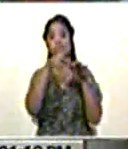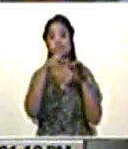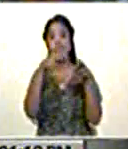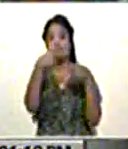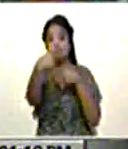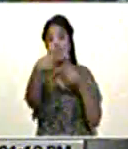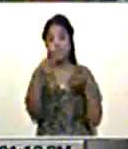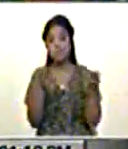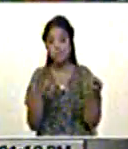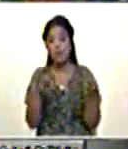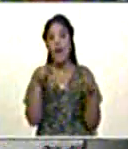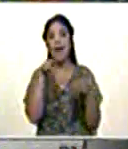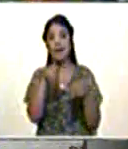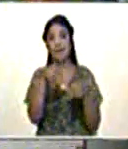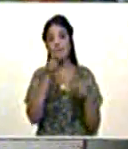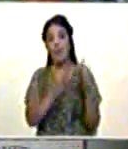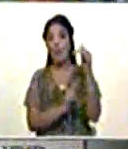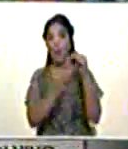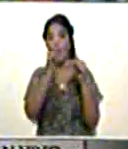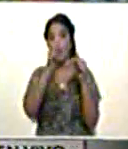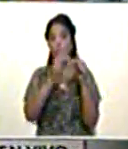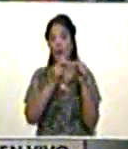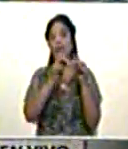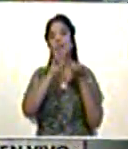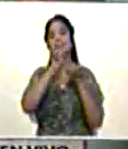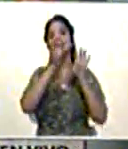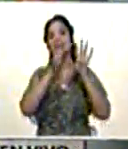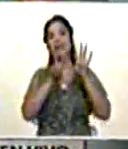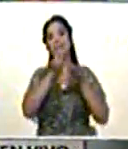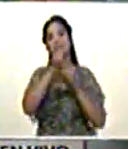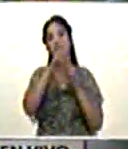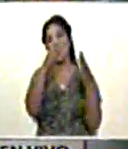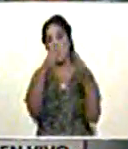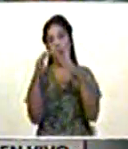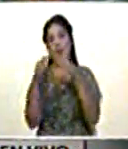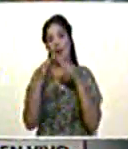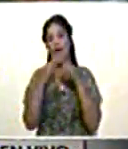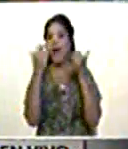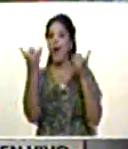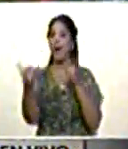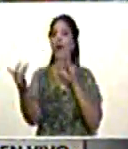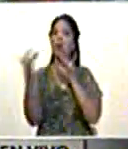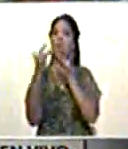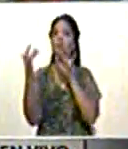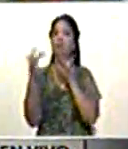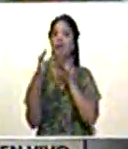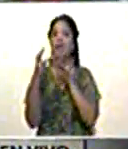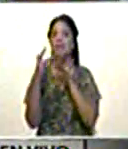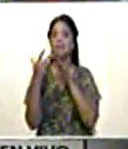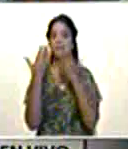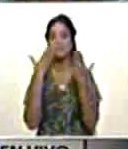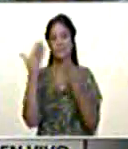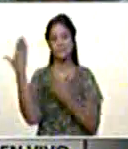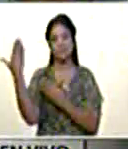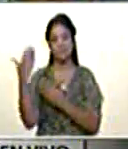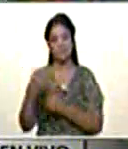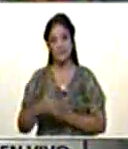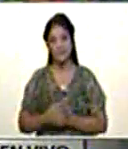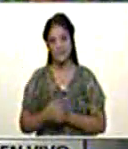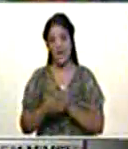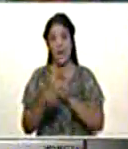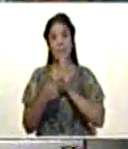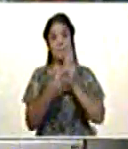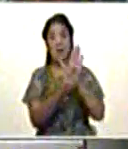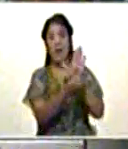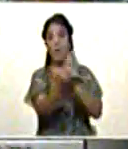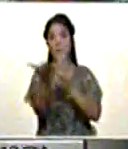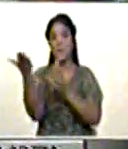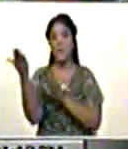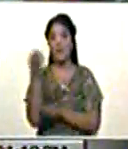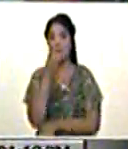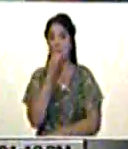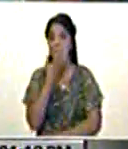donde se van a construir 72 viviendas. Vamos a darle el pase, Pedro, entonces, para mostrar la belleza de esos 3 edificios.